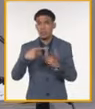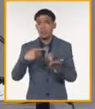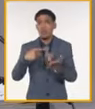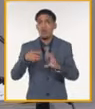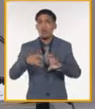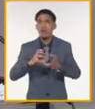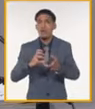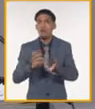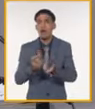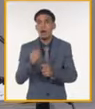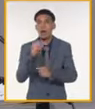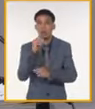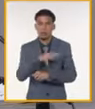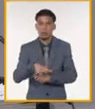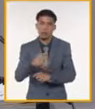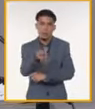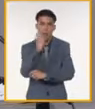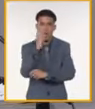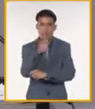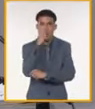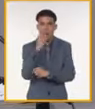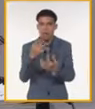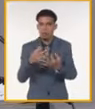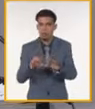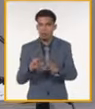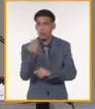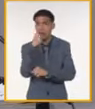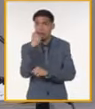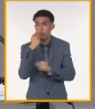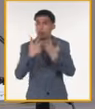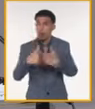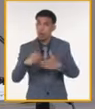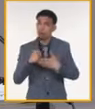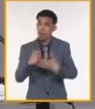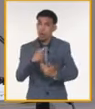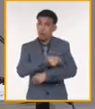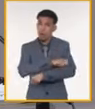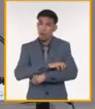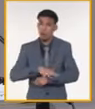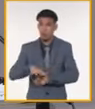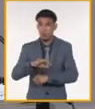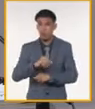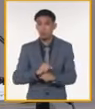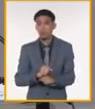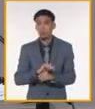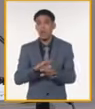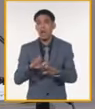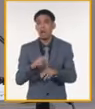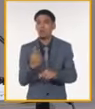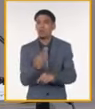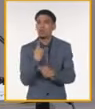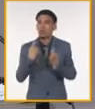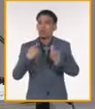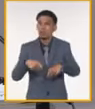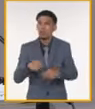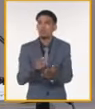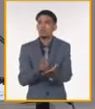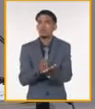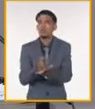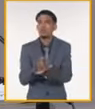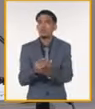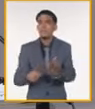sector básico o sea de la pesca es un sector básico deca de la alimentación y aquí se ha decidido Man tener un régimen de pago de